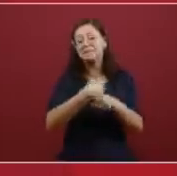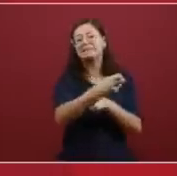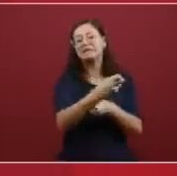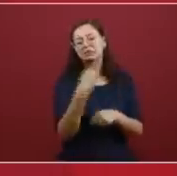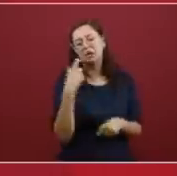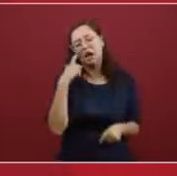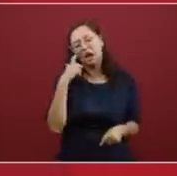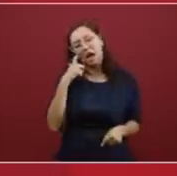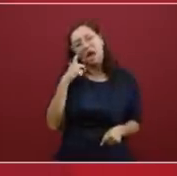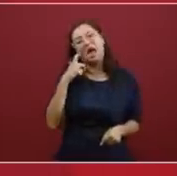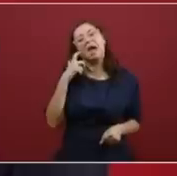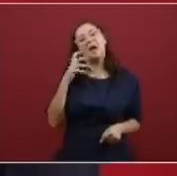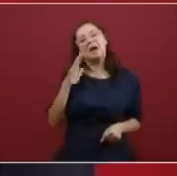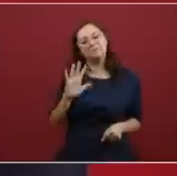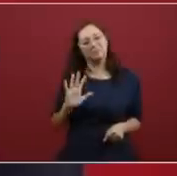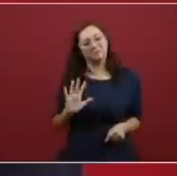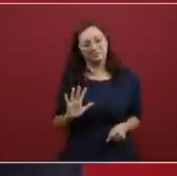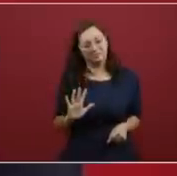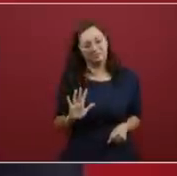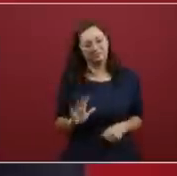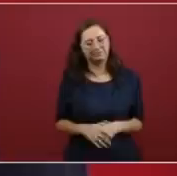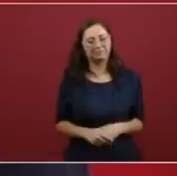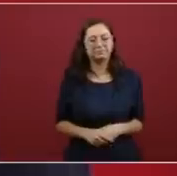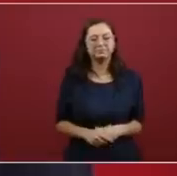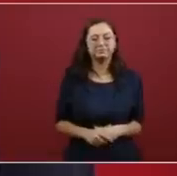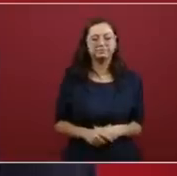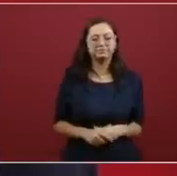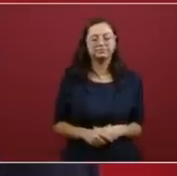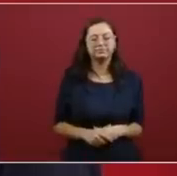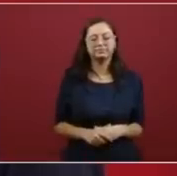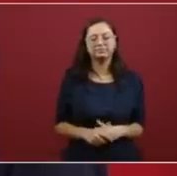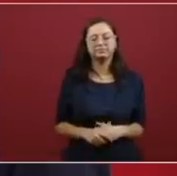más importante es